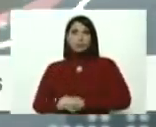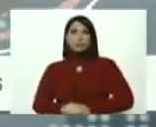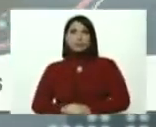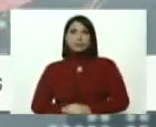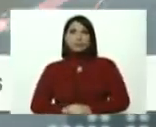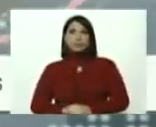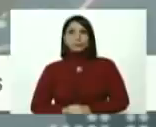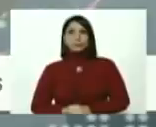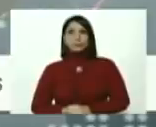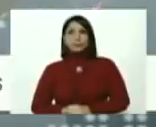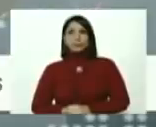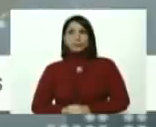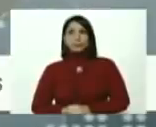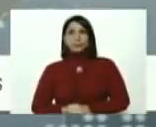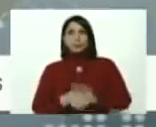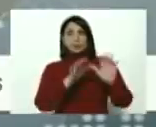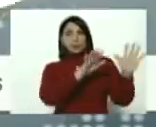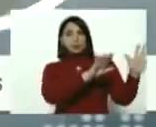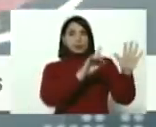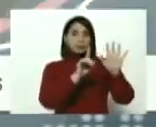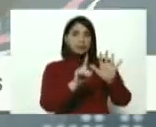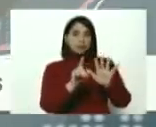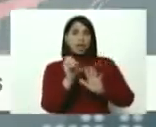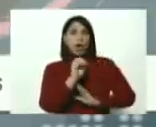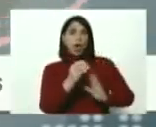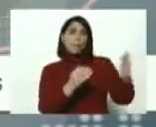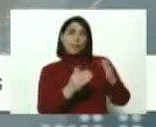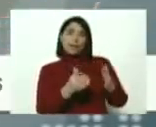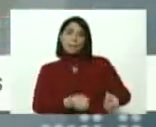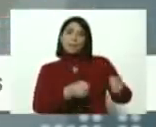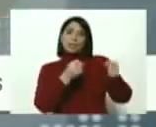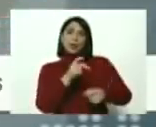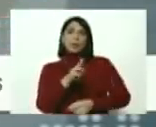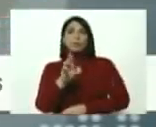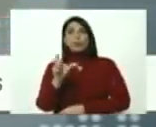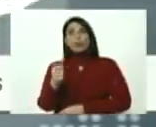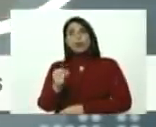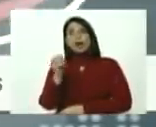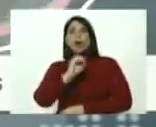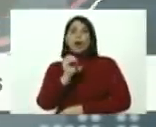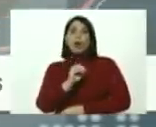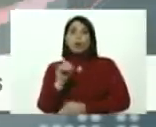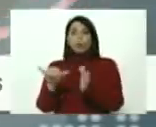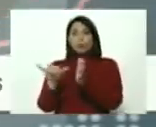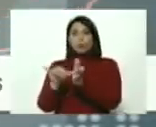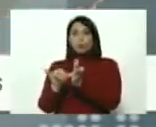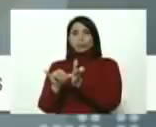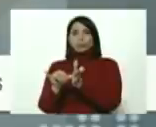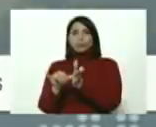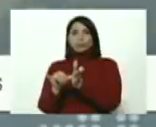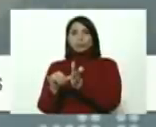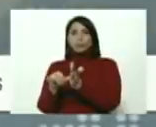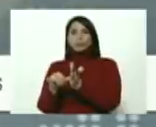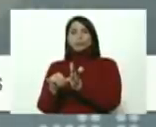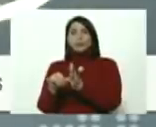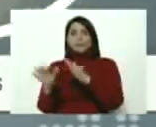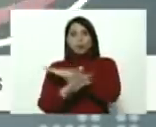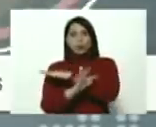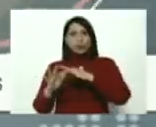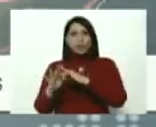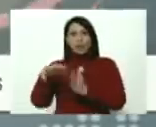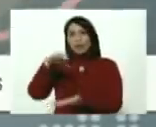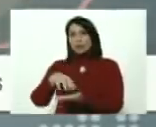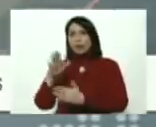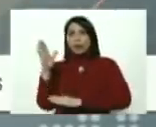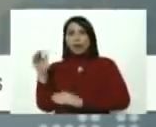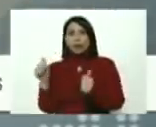comunitaria, 16 o provienen del mercado de las pulgas o provienen de zonas limítrofes del estado Lara con el estado